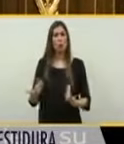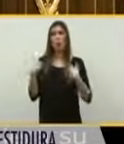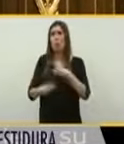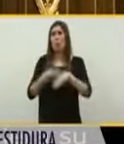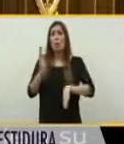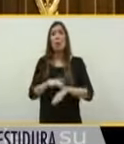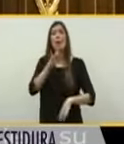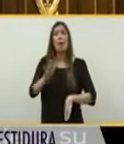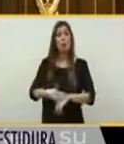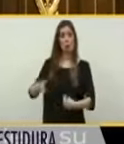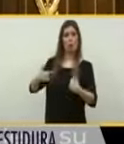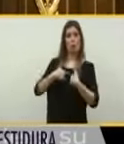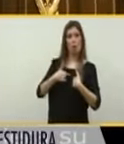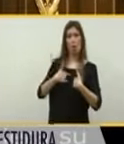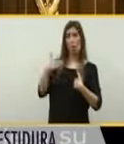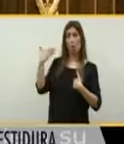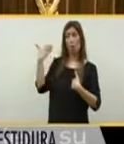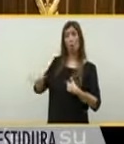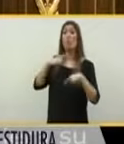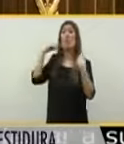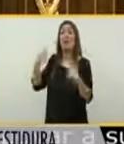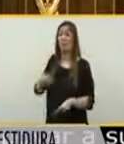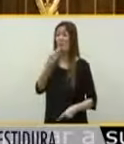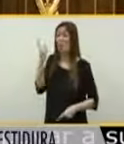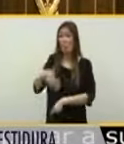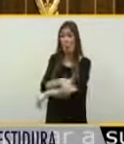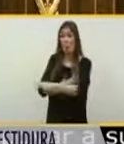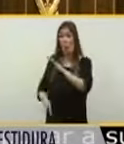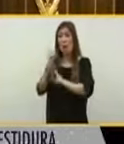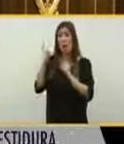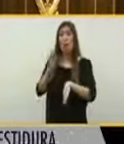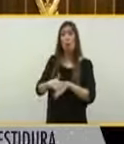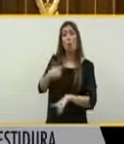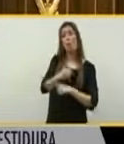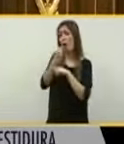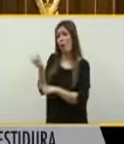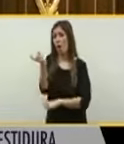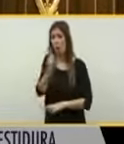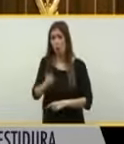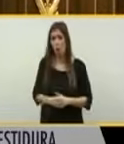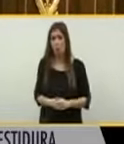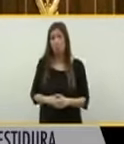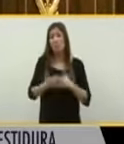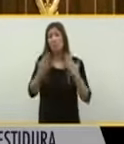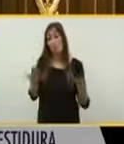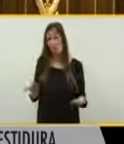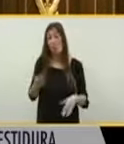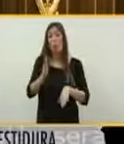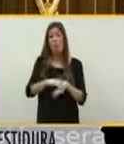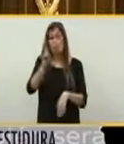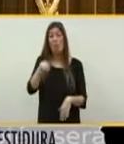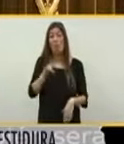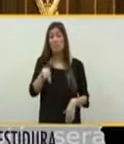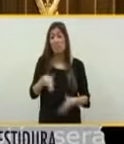por no apoyar a su fracasado gobierno. Entiendo que, por extensión, también será culpa de los millones de ciudadanos que no le